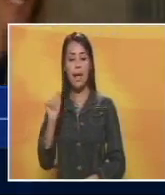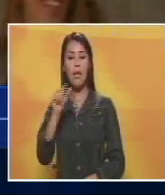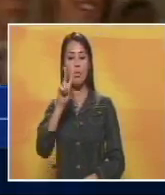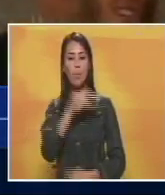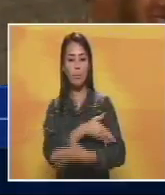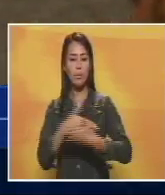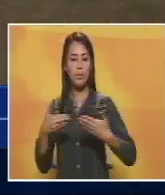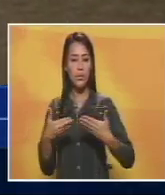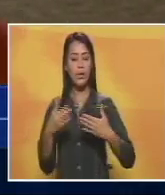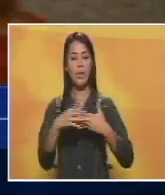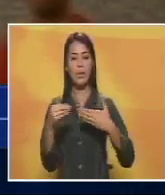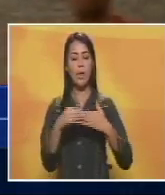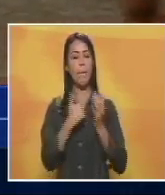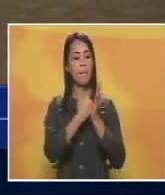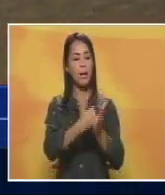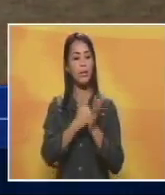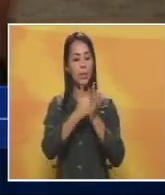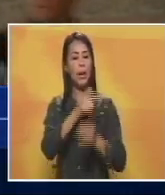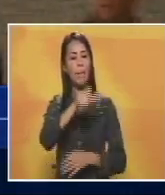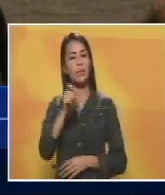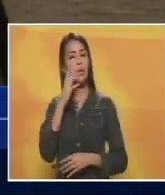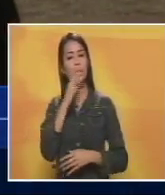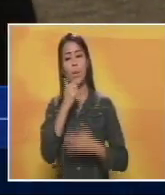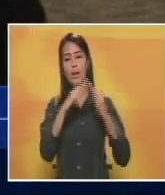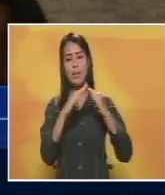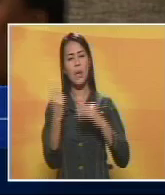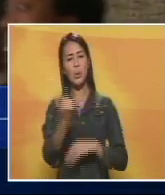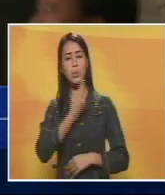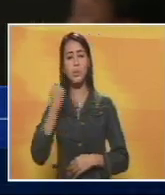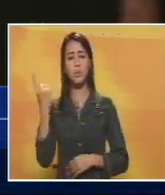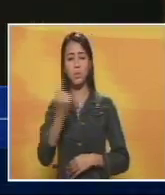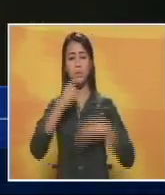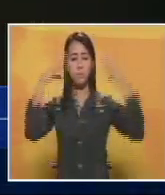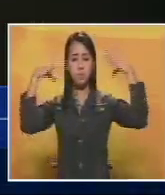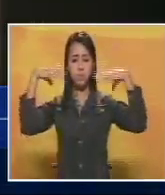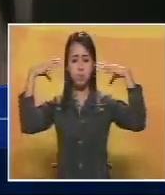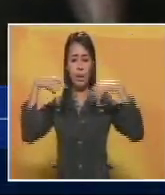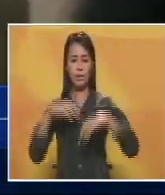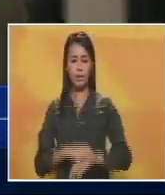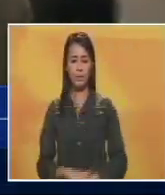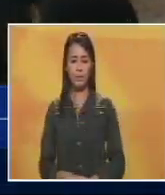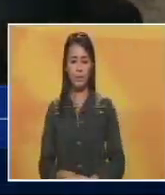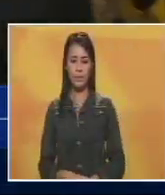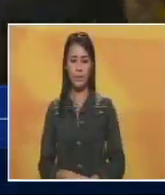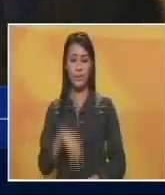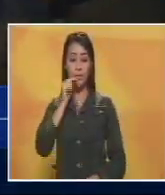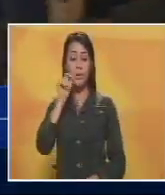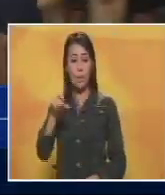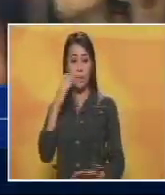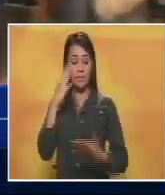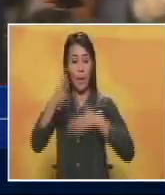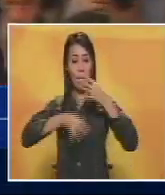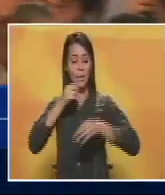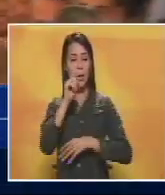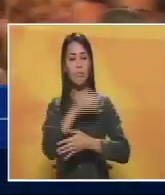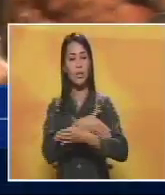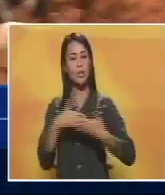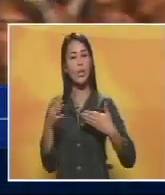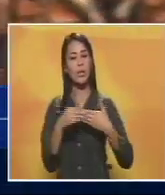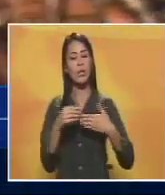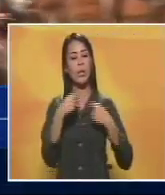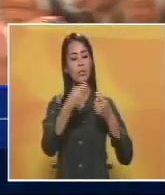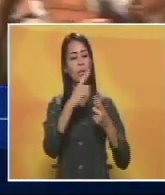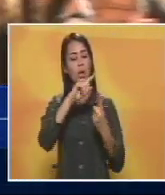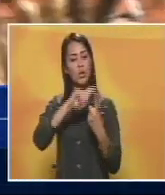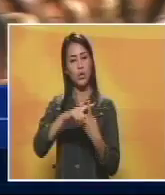millones para ayudar a los damnificados por el paso del huracán Florence en las Carolinas. Jordan explicó que $1 millón será para la